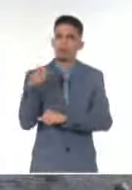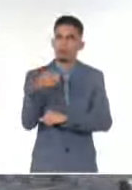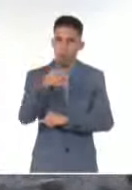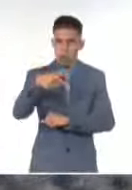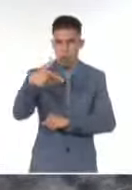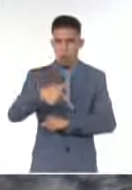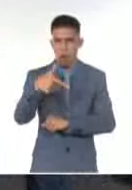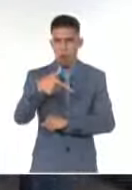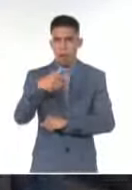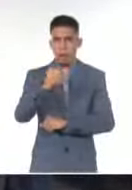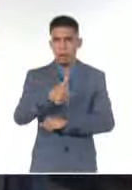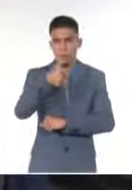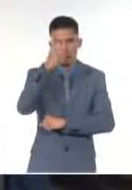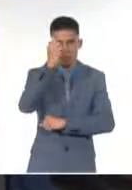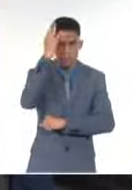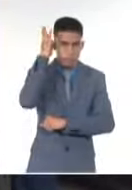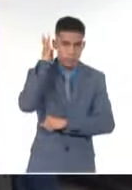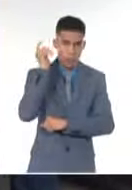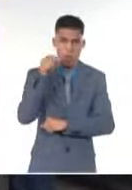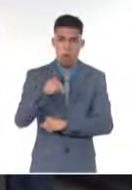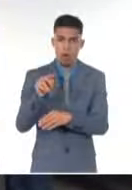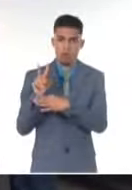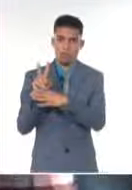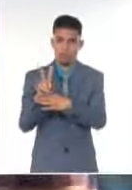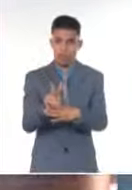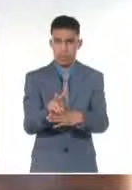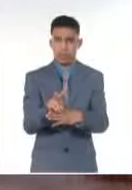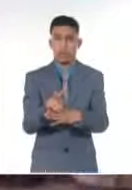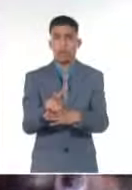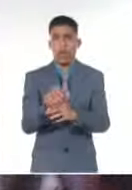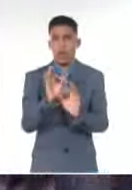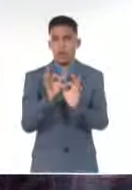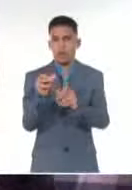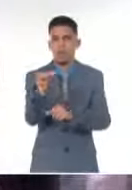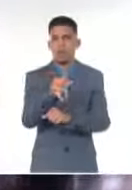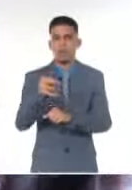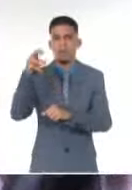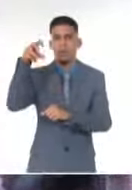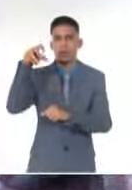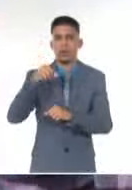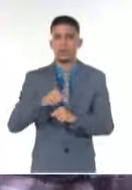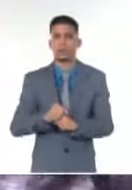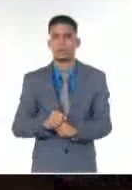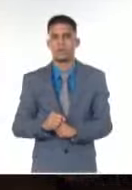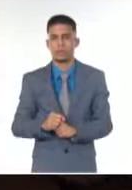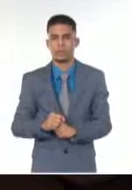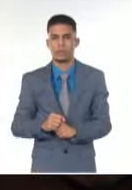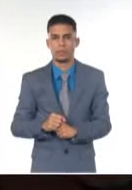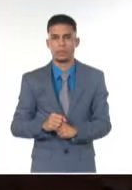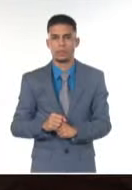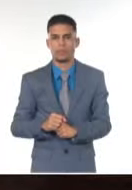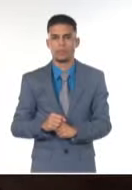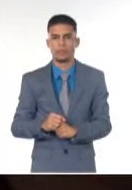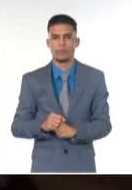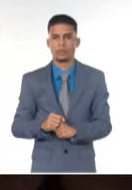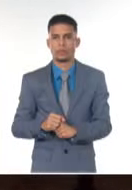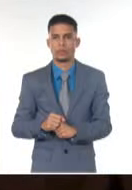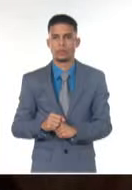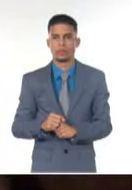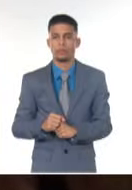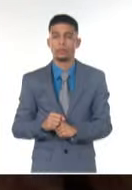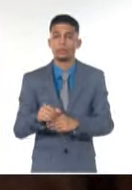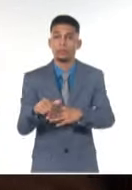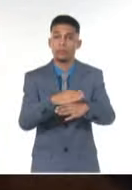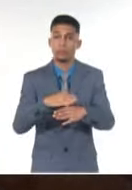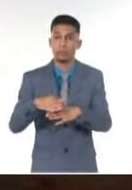el presidente de la República, Miguel Díaz-Canel Bermúdez, por Sandino, el más occidental de los municipios cubanos. Las producciones de la